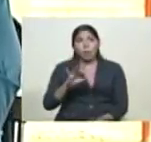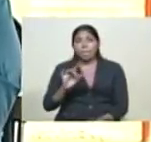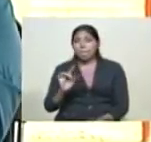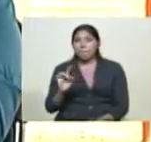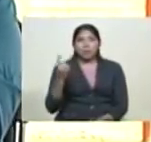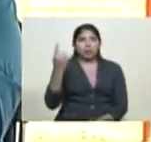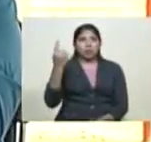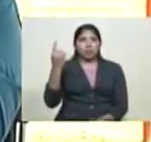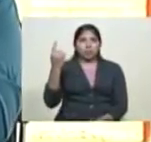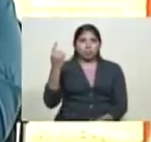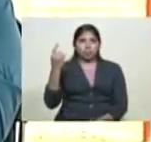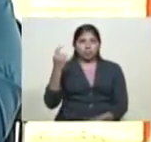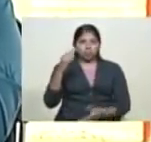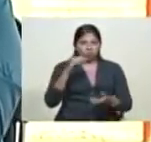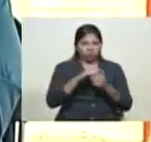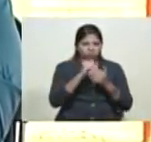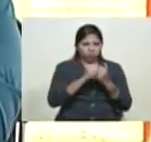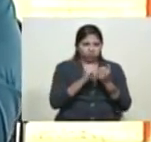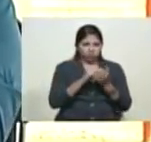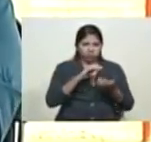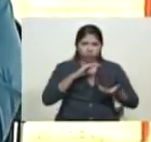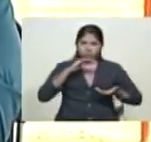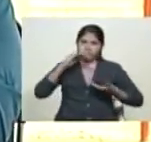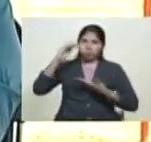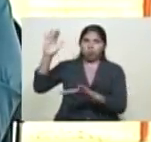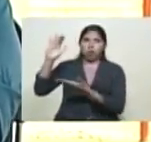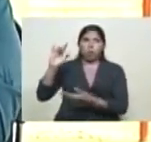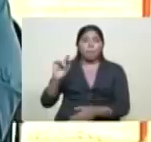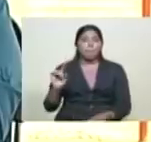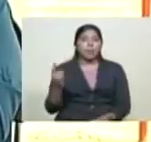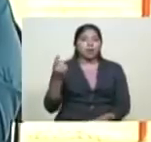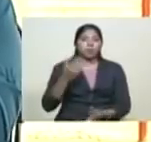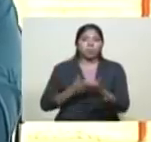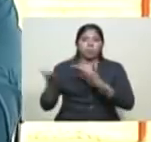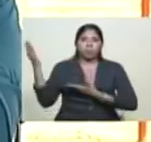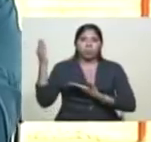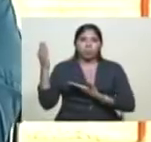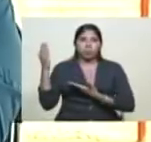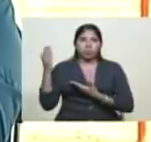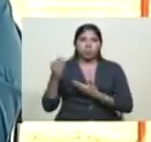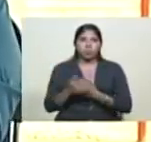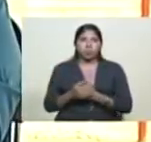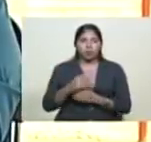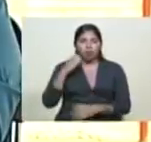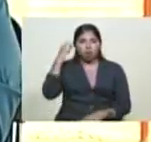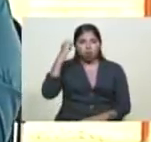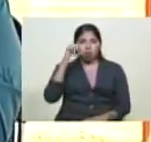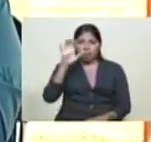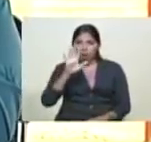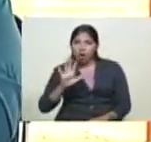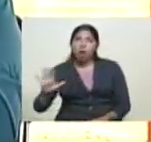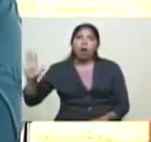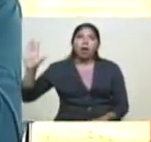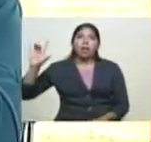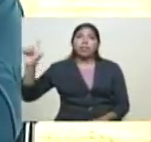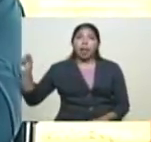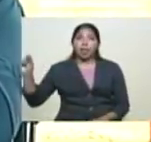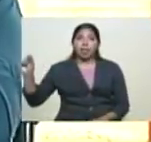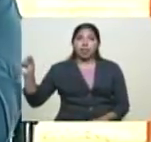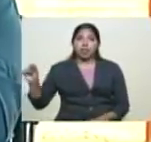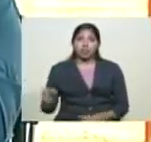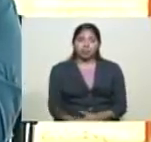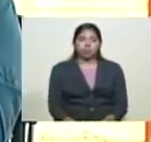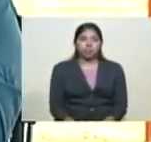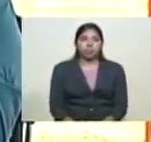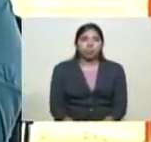primera exportación de coltán de la República Bolivariana de Venezuela hacia Europa, hacia Italia. Adelante, ministro